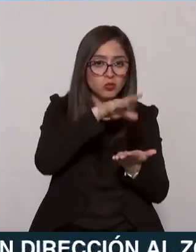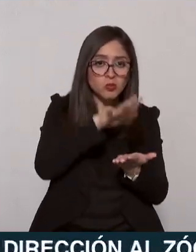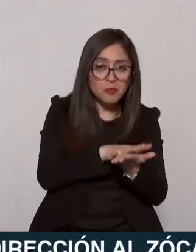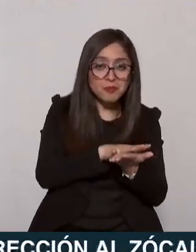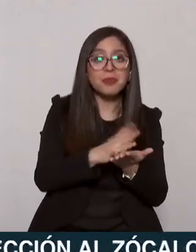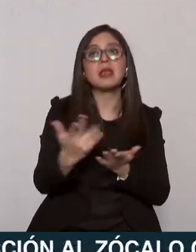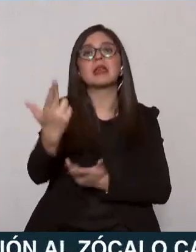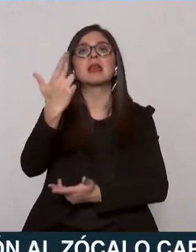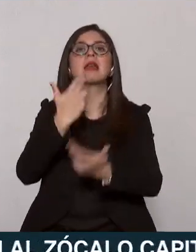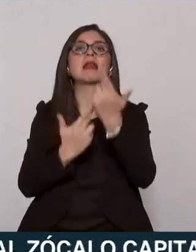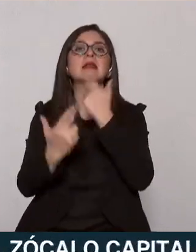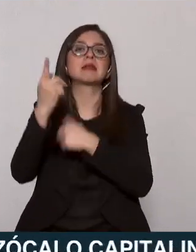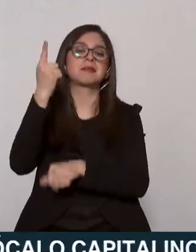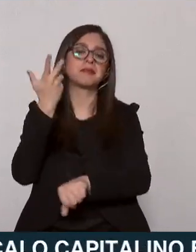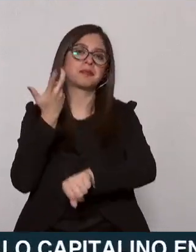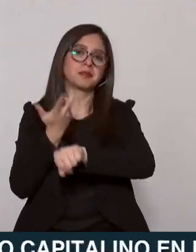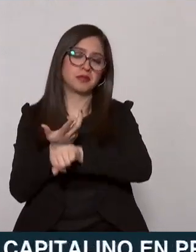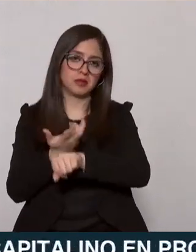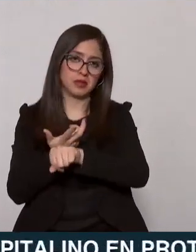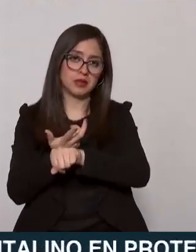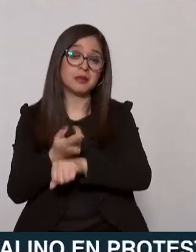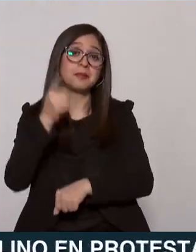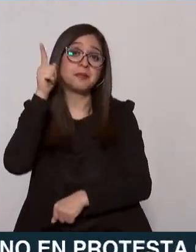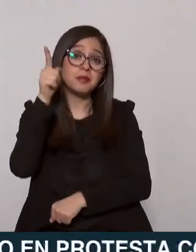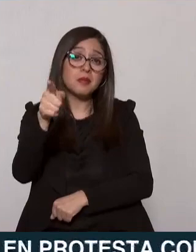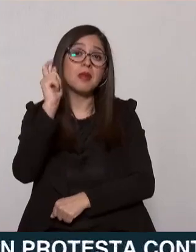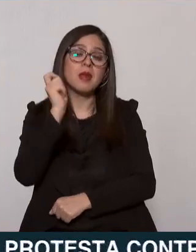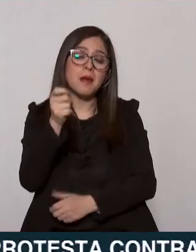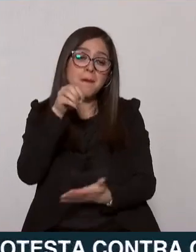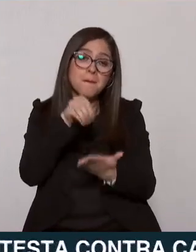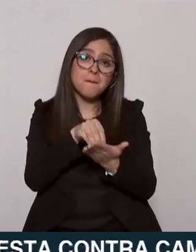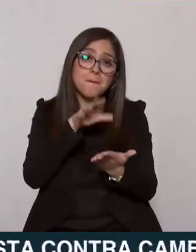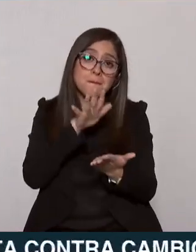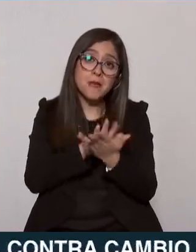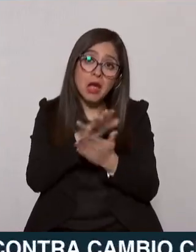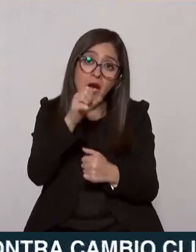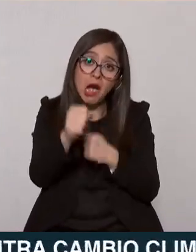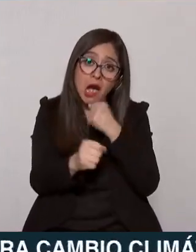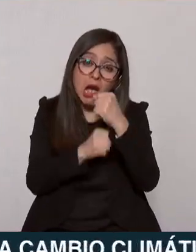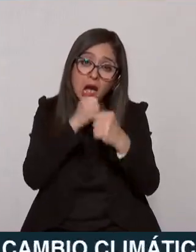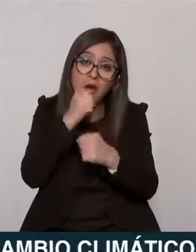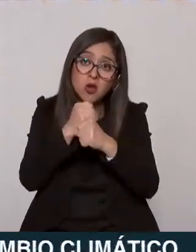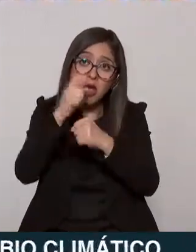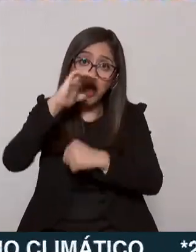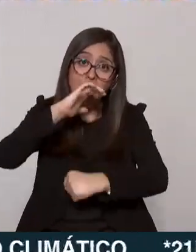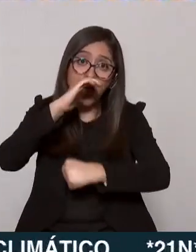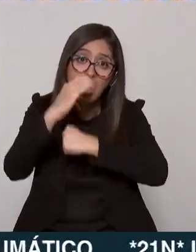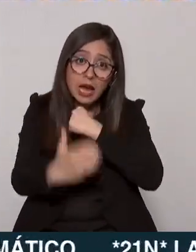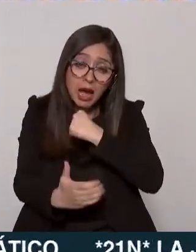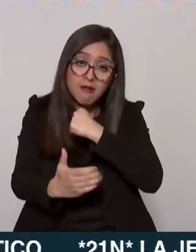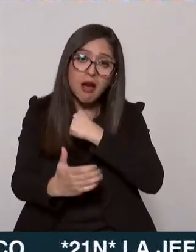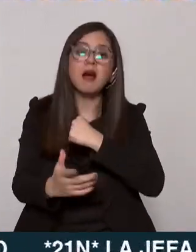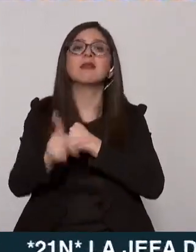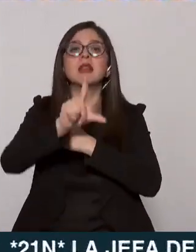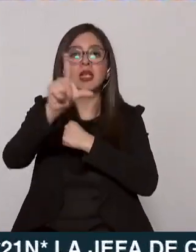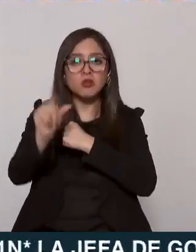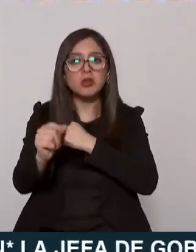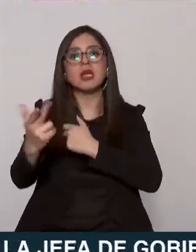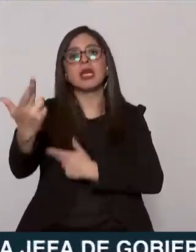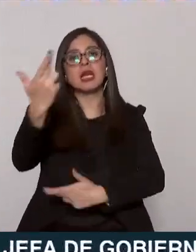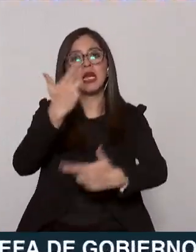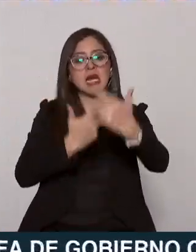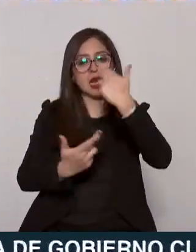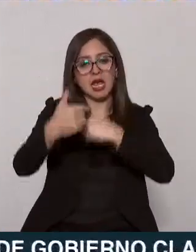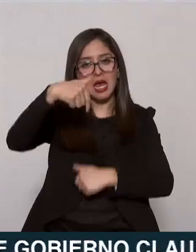Estados Unidos cumple la pena que se le imponga y cuando la termine de cumplir acá, lo mandan de regreso a México para que